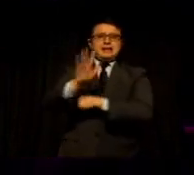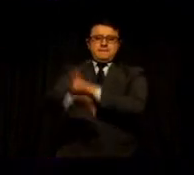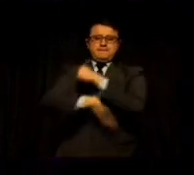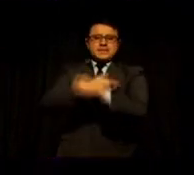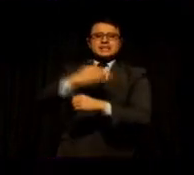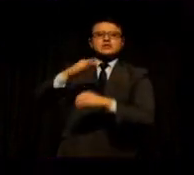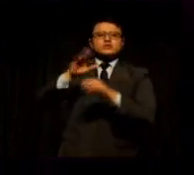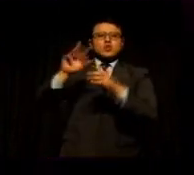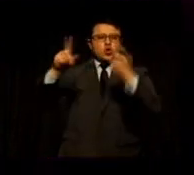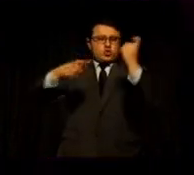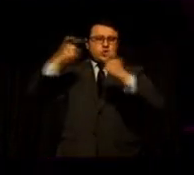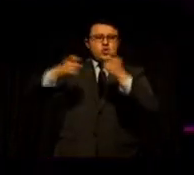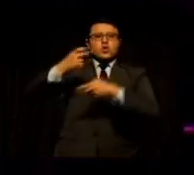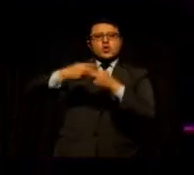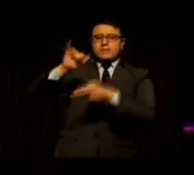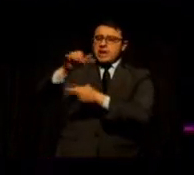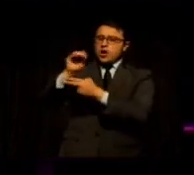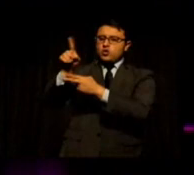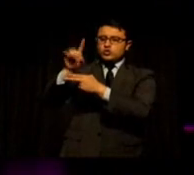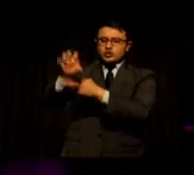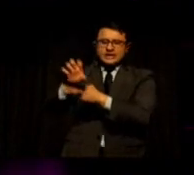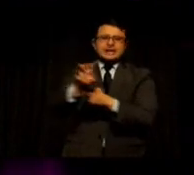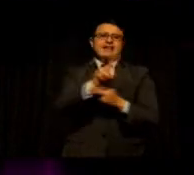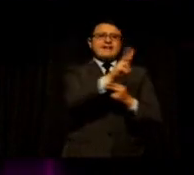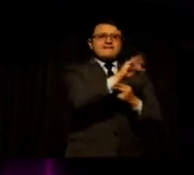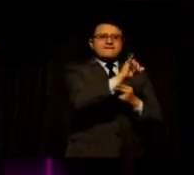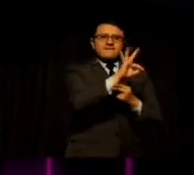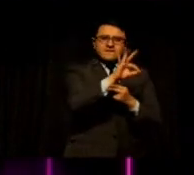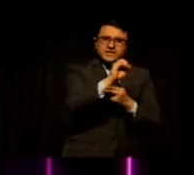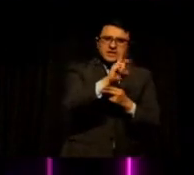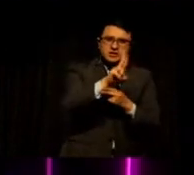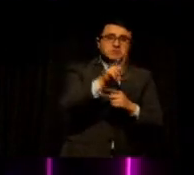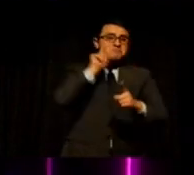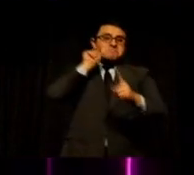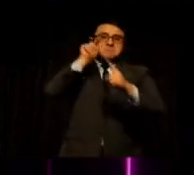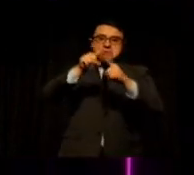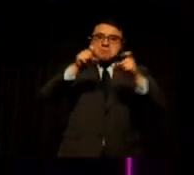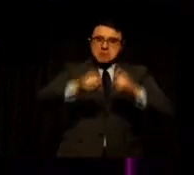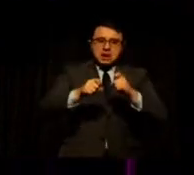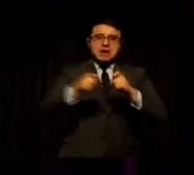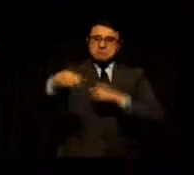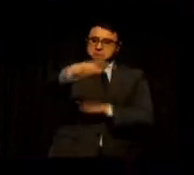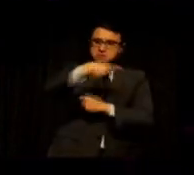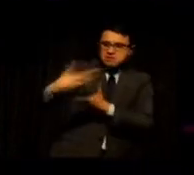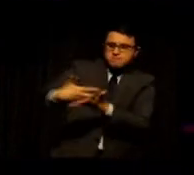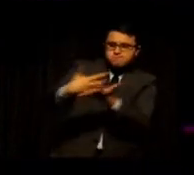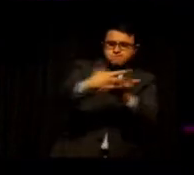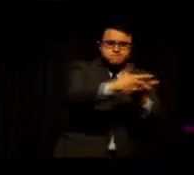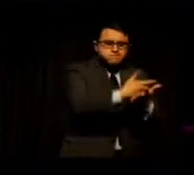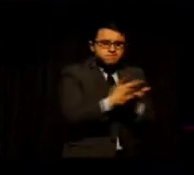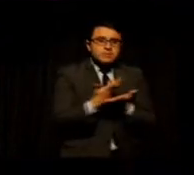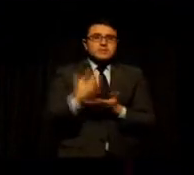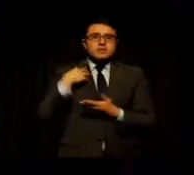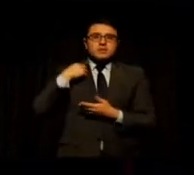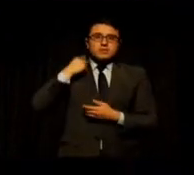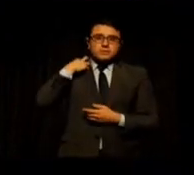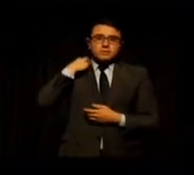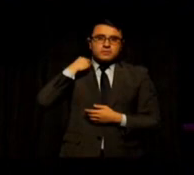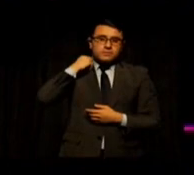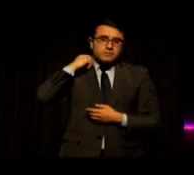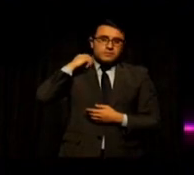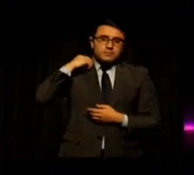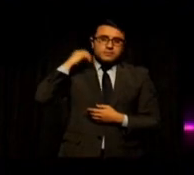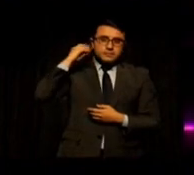porque ya víctor muñoz porque logramos ensamblar un equipo de gobierno que logre pónganme esto que